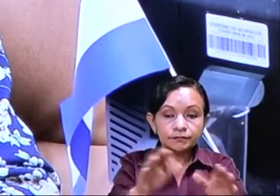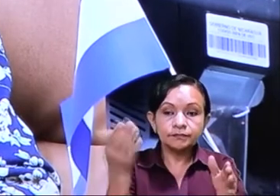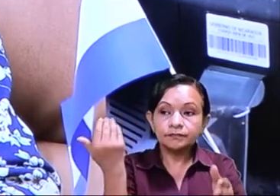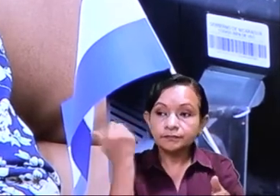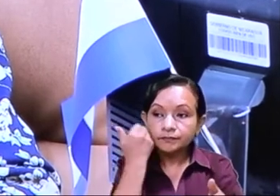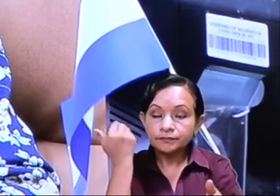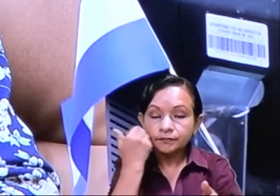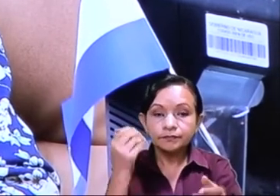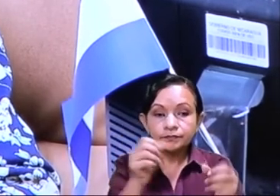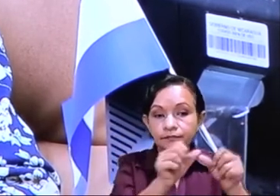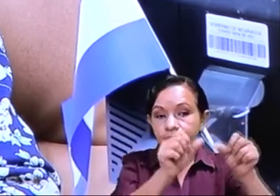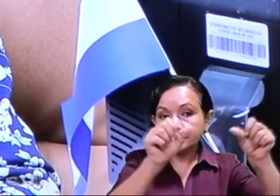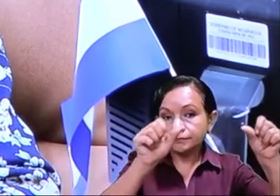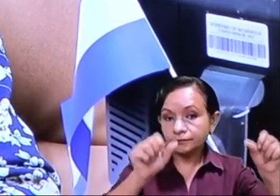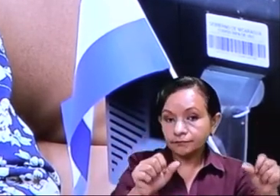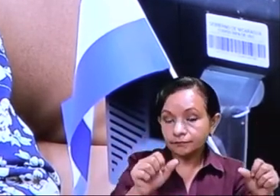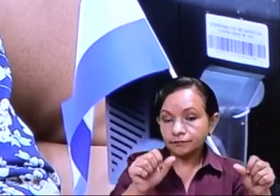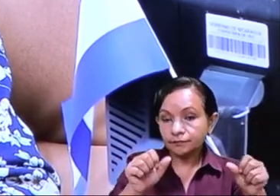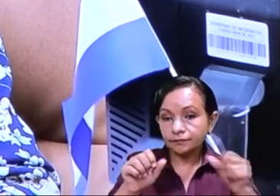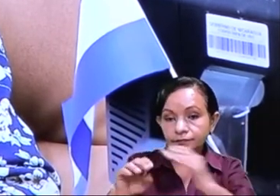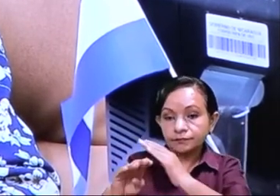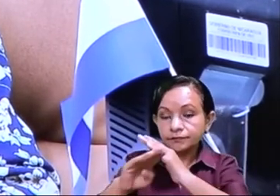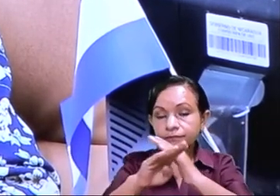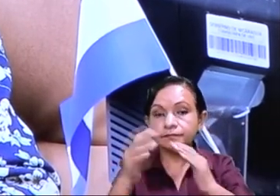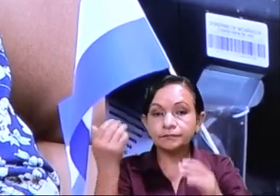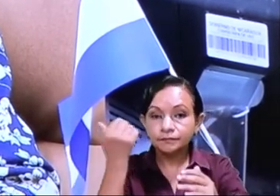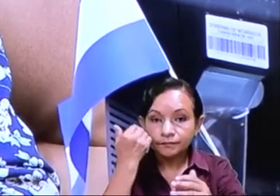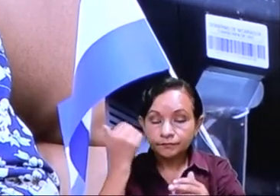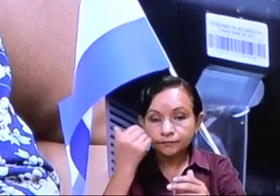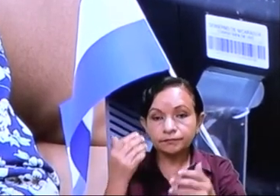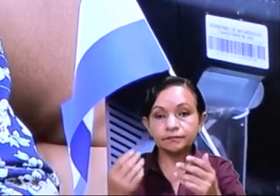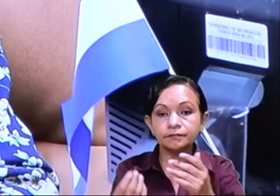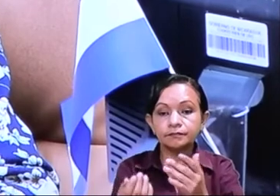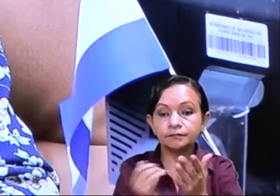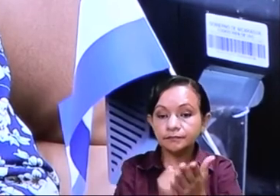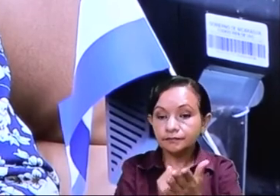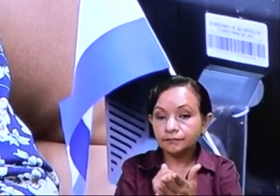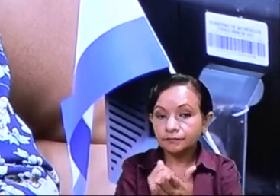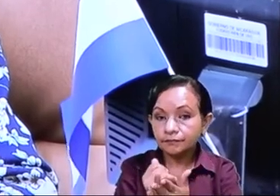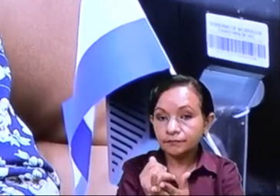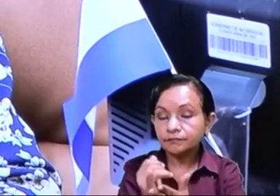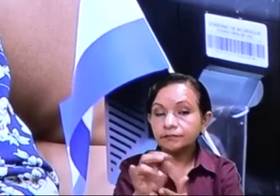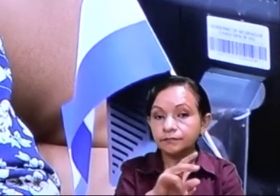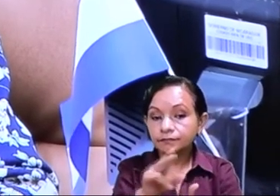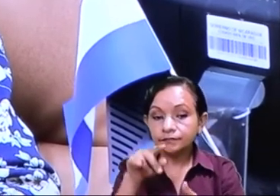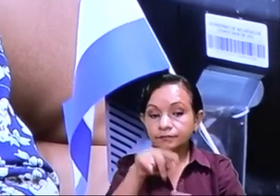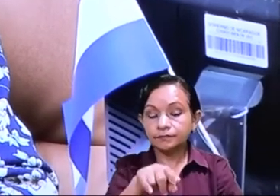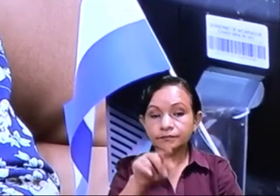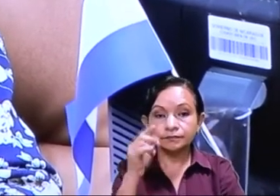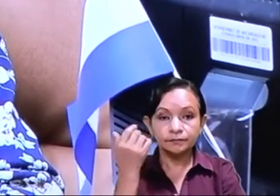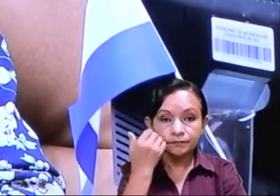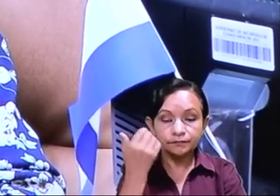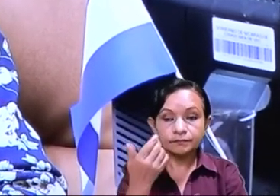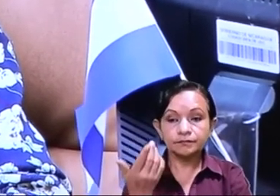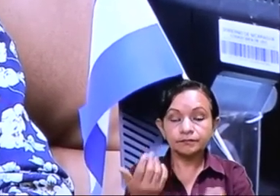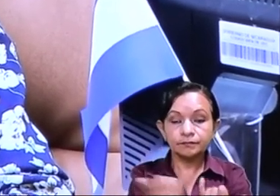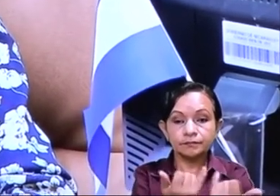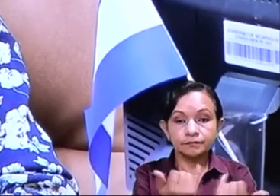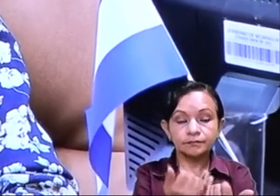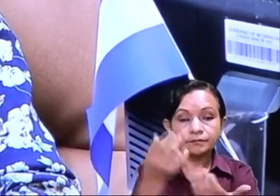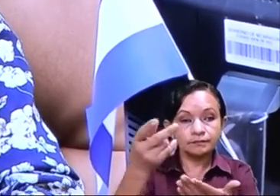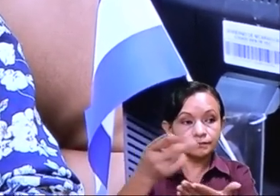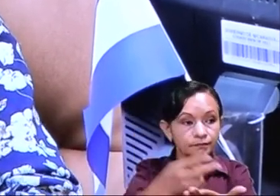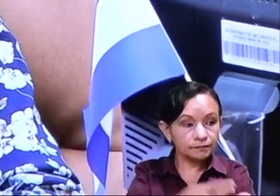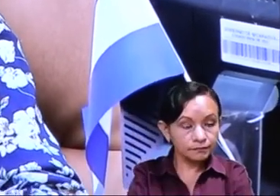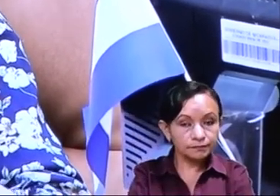enfermedades animales, la lucha contra las enfermedades, el diagnóstico de las mismas y la ejecución de proyectos